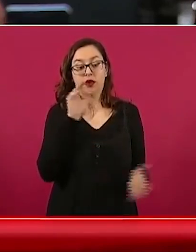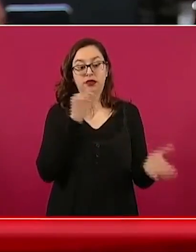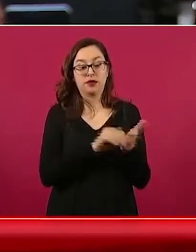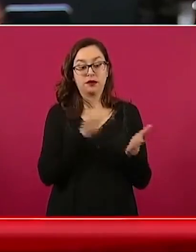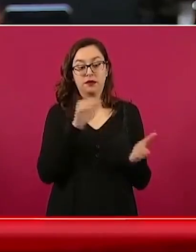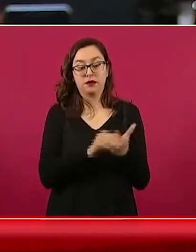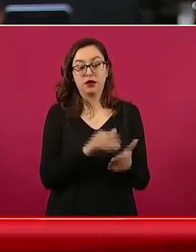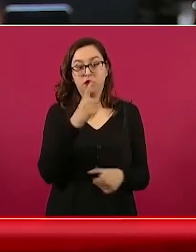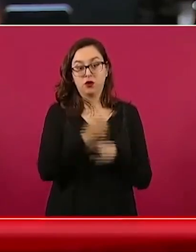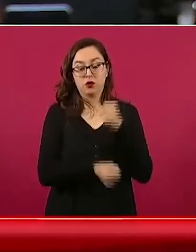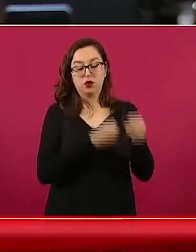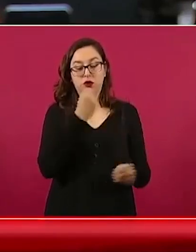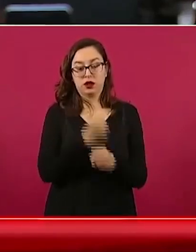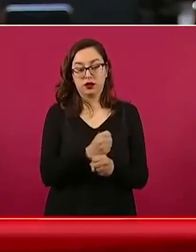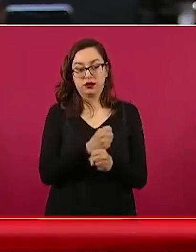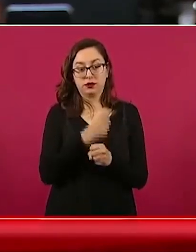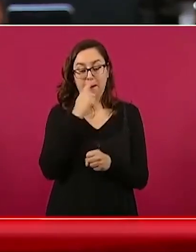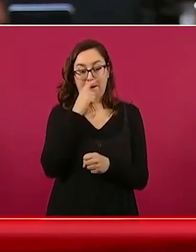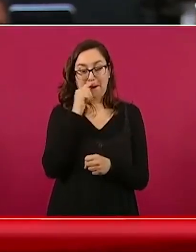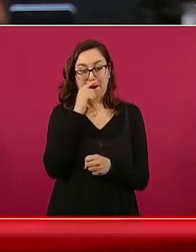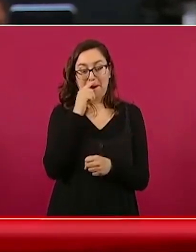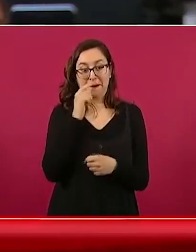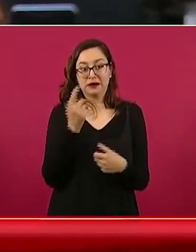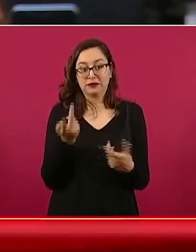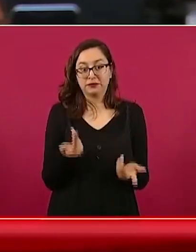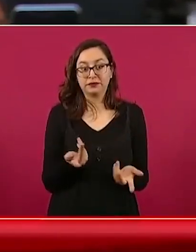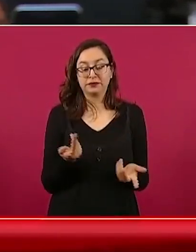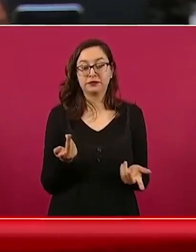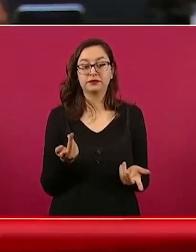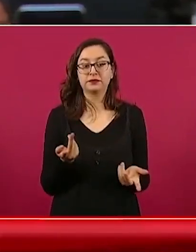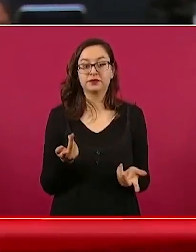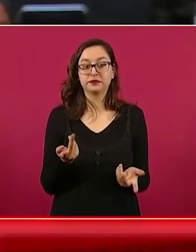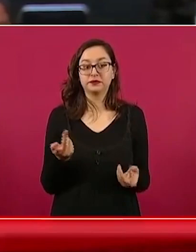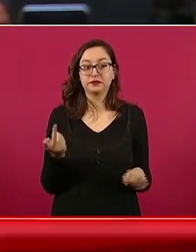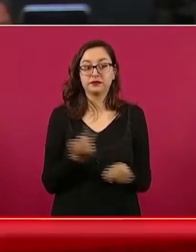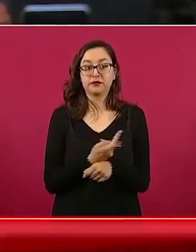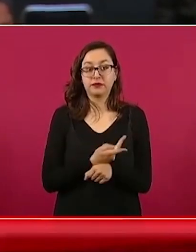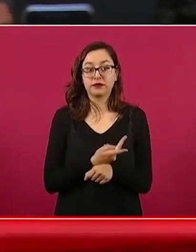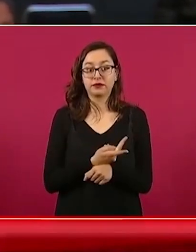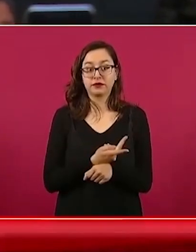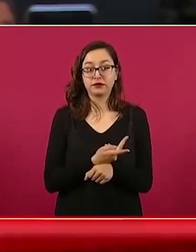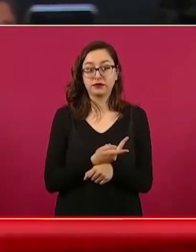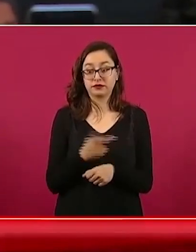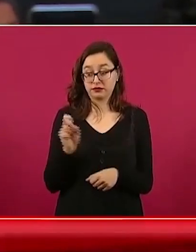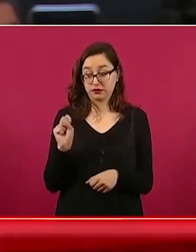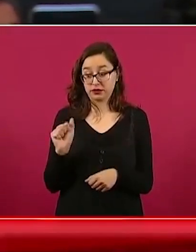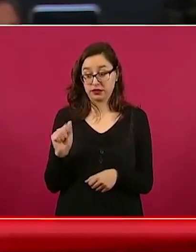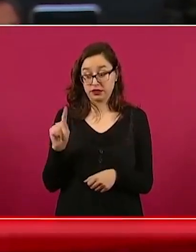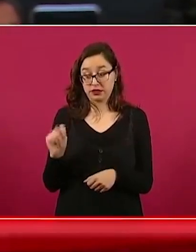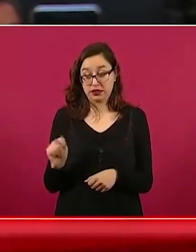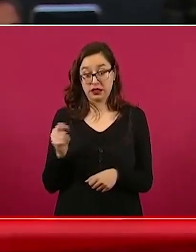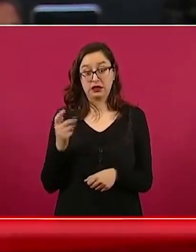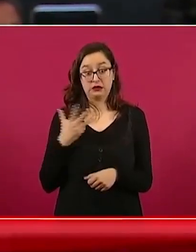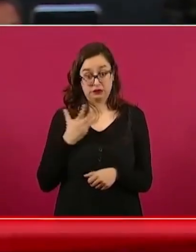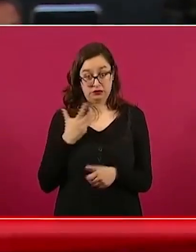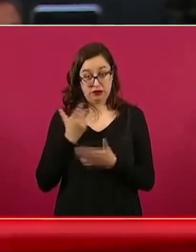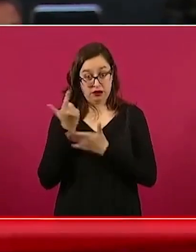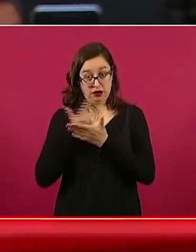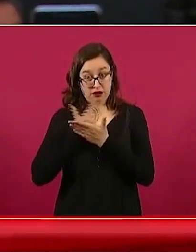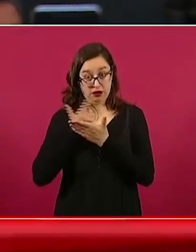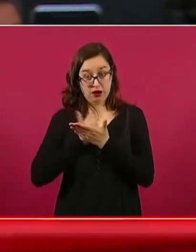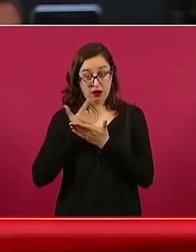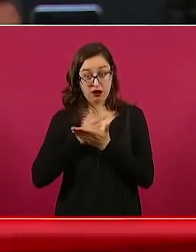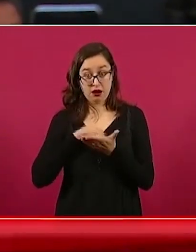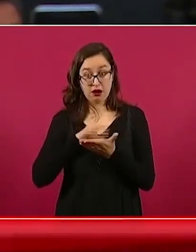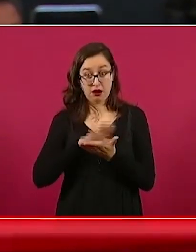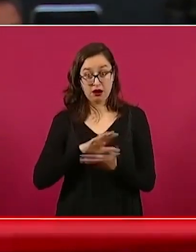pesos anuales en México. Y pues bueno, saber si el SAT tiene reflejadas esas grandes